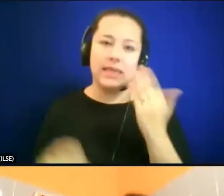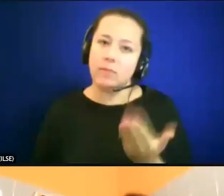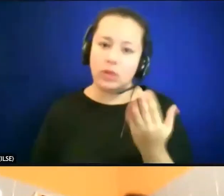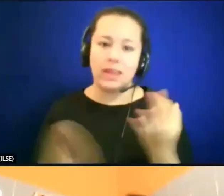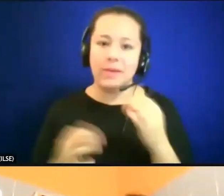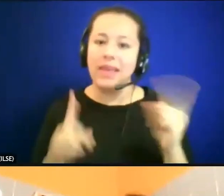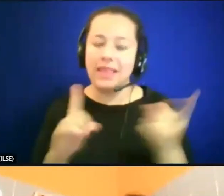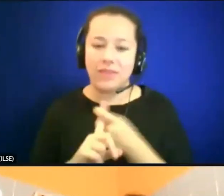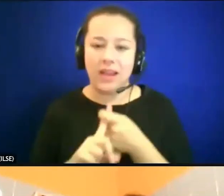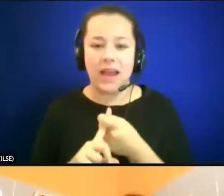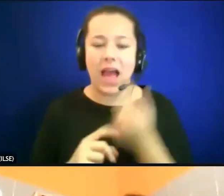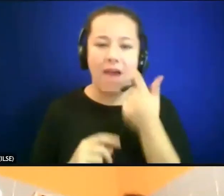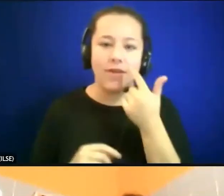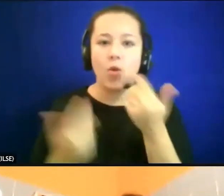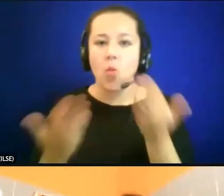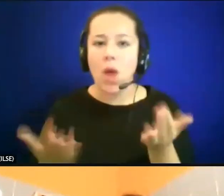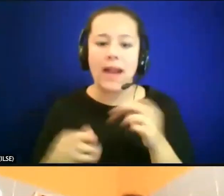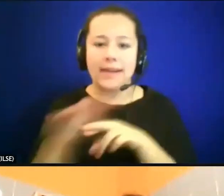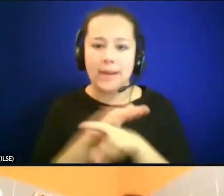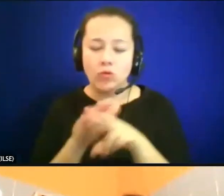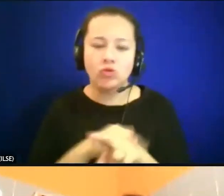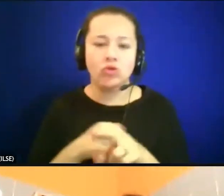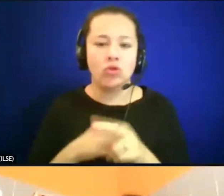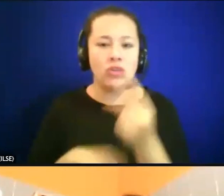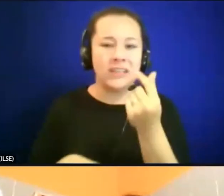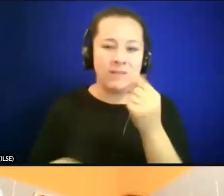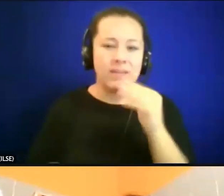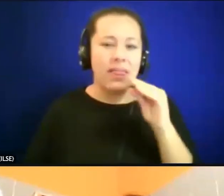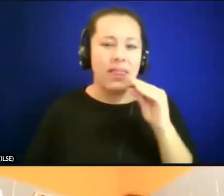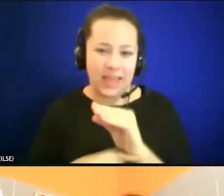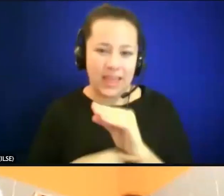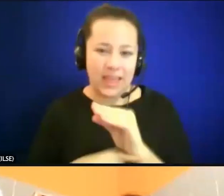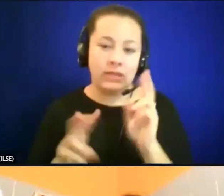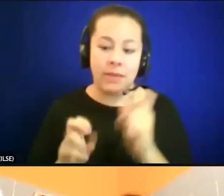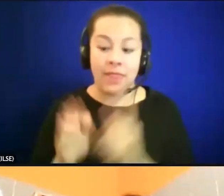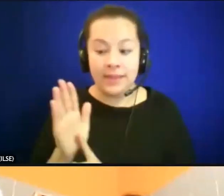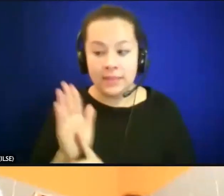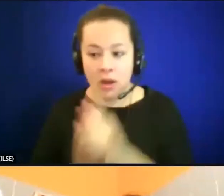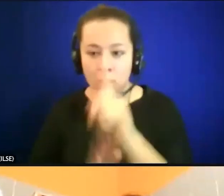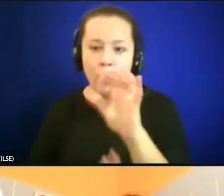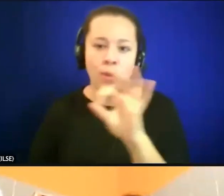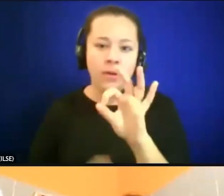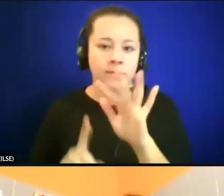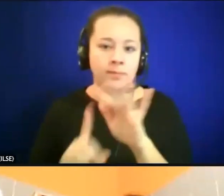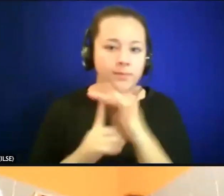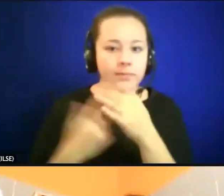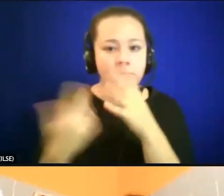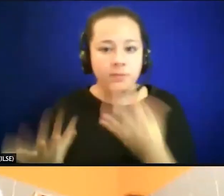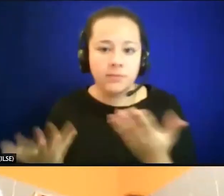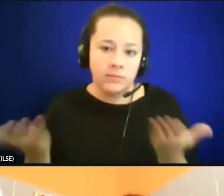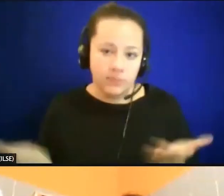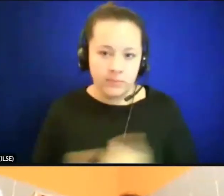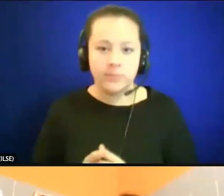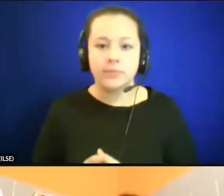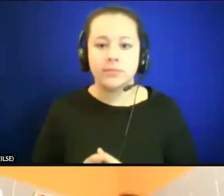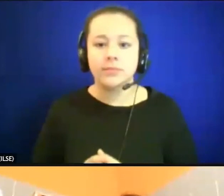recursos financieros que tienen conforme al desarrollo o al estadio en el que están. Por poner ejemplos,